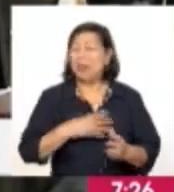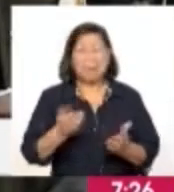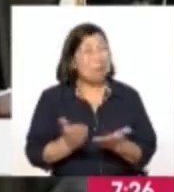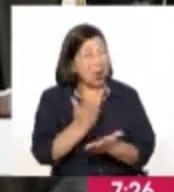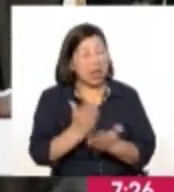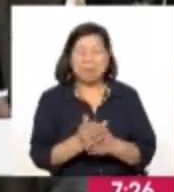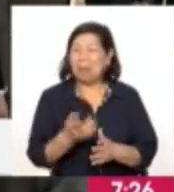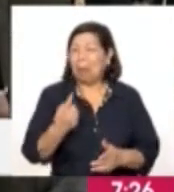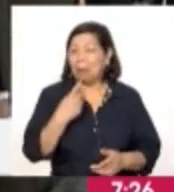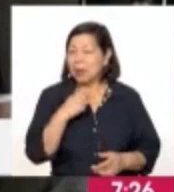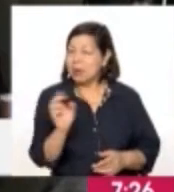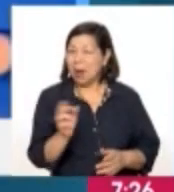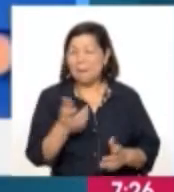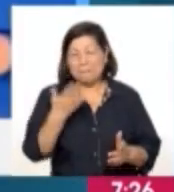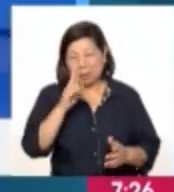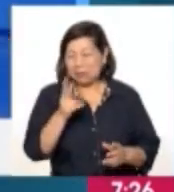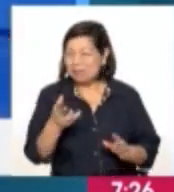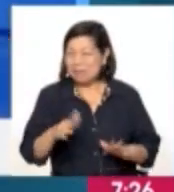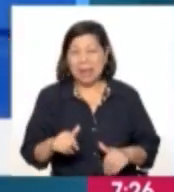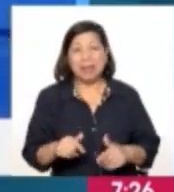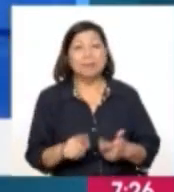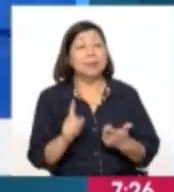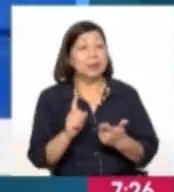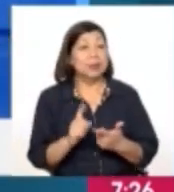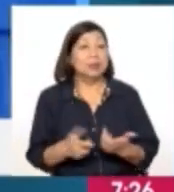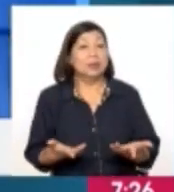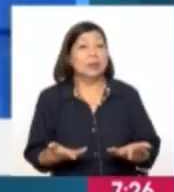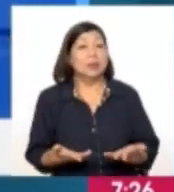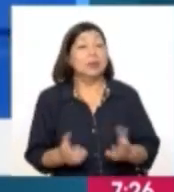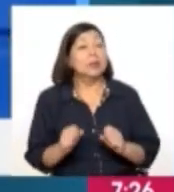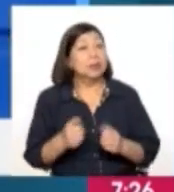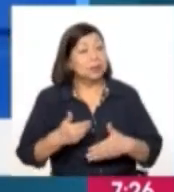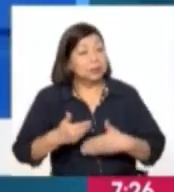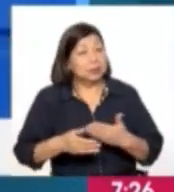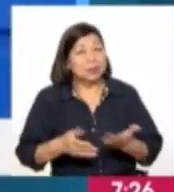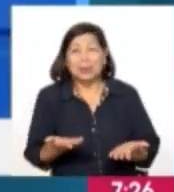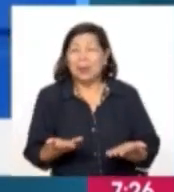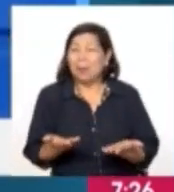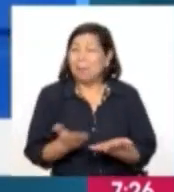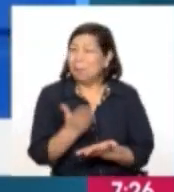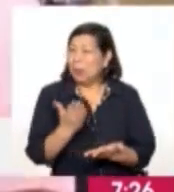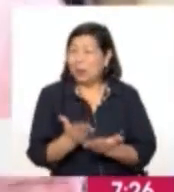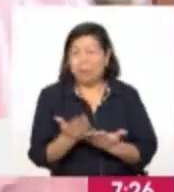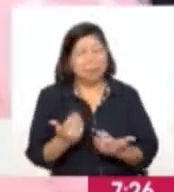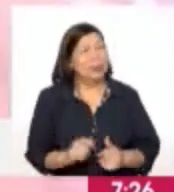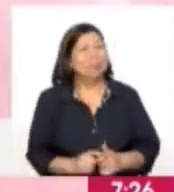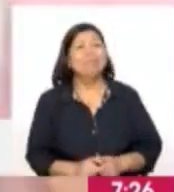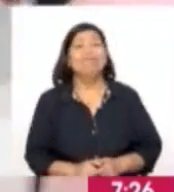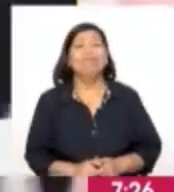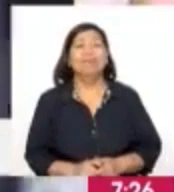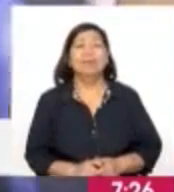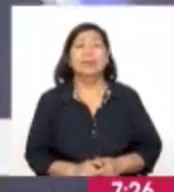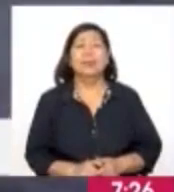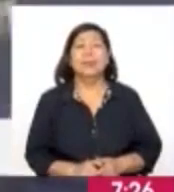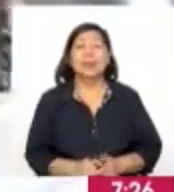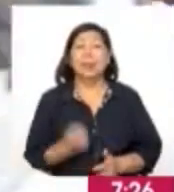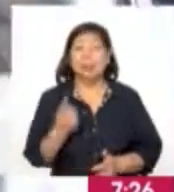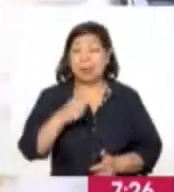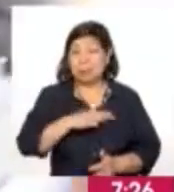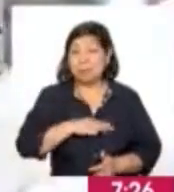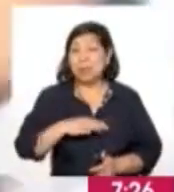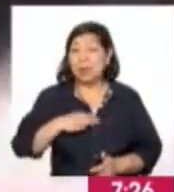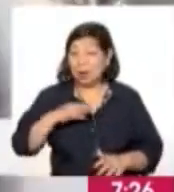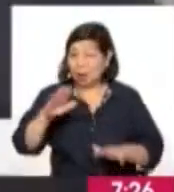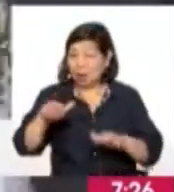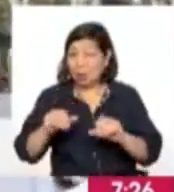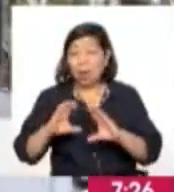sería una irresponsabilidad de la señora Boluarte irse en circunstancias en que el país está atravesando por estos problemas. Alberto Tarola hizo un